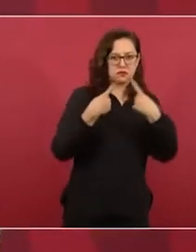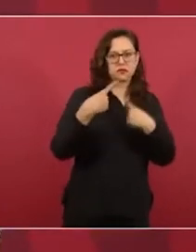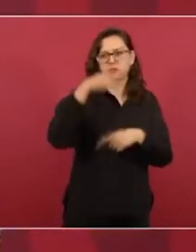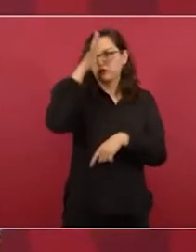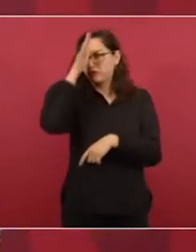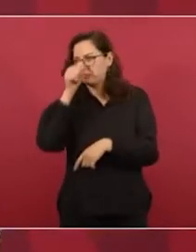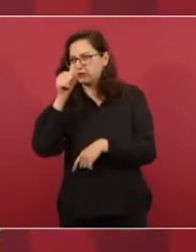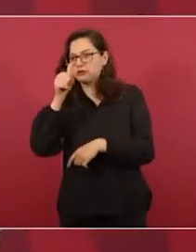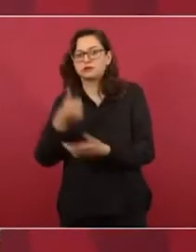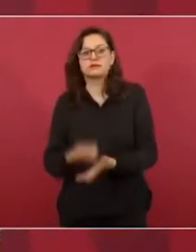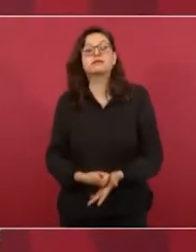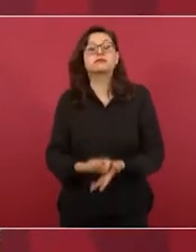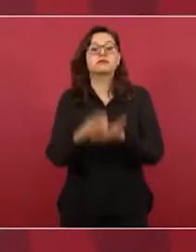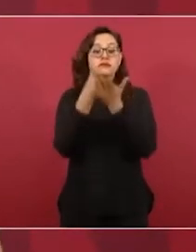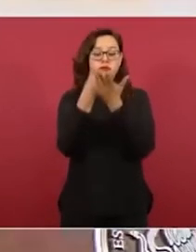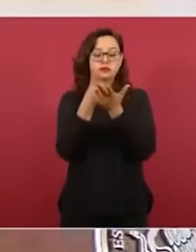comerciantes,